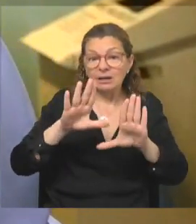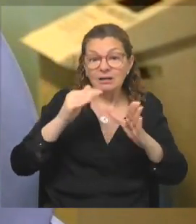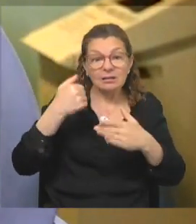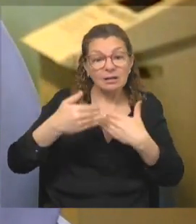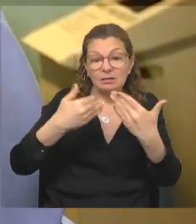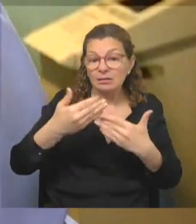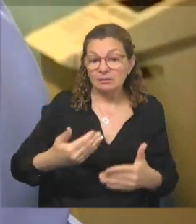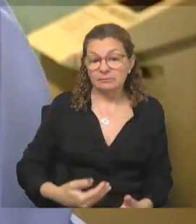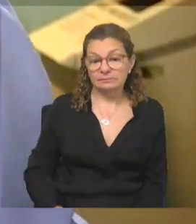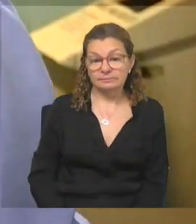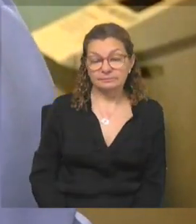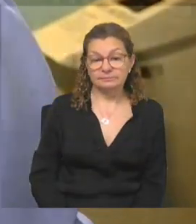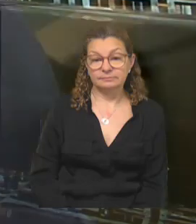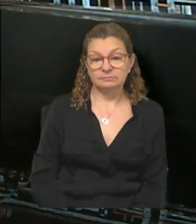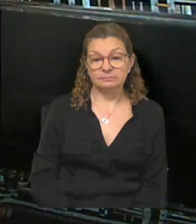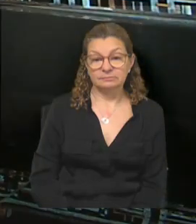ahí